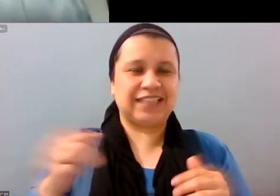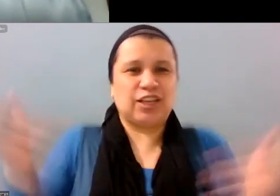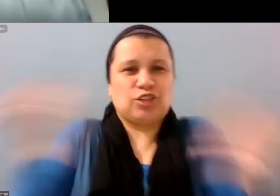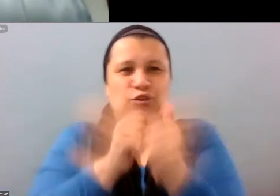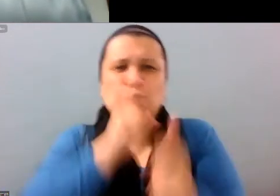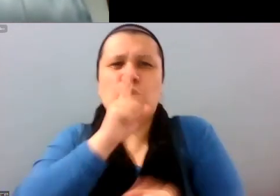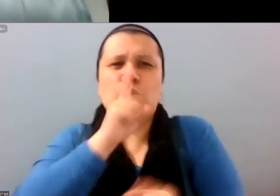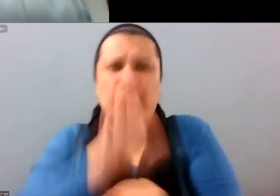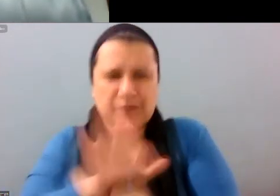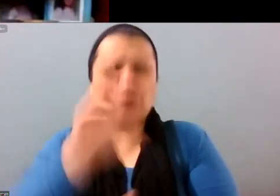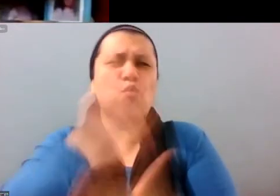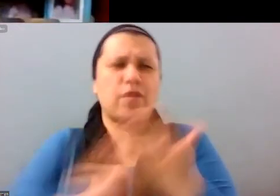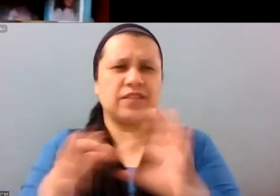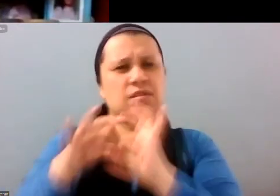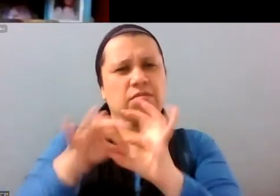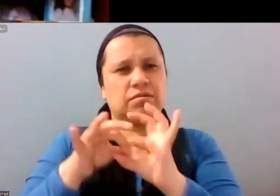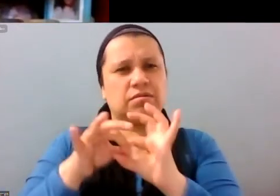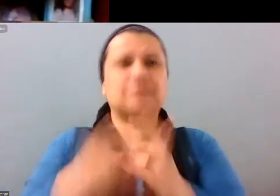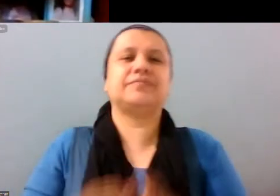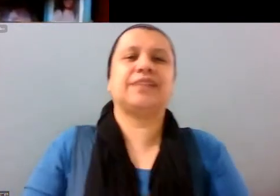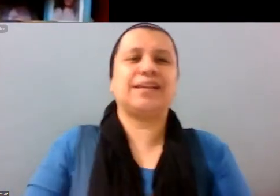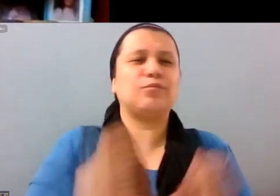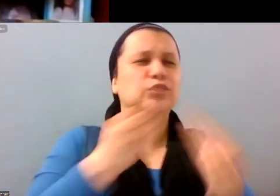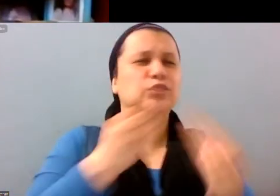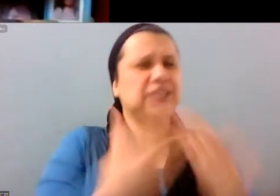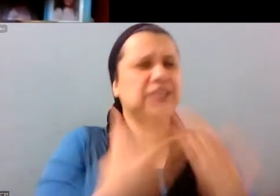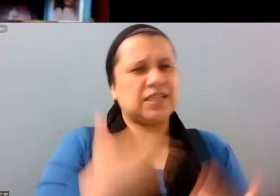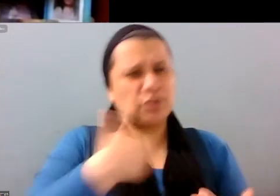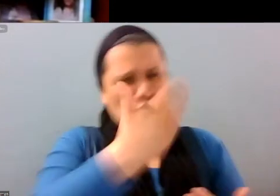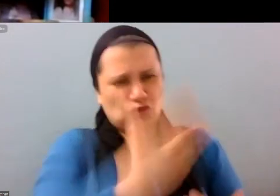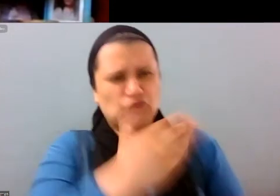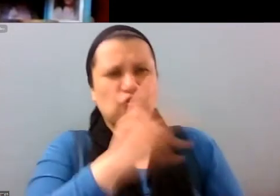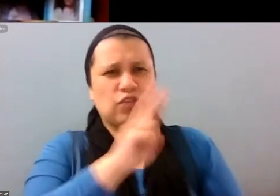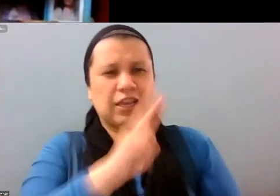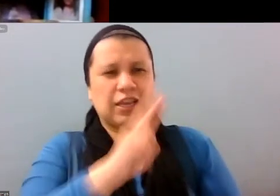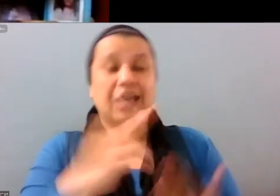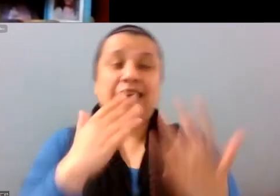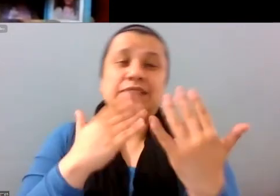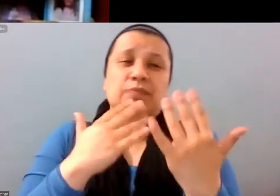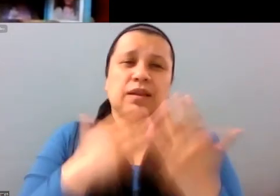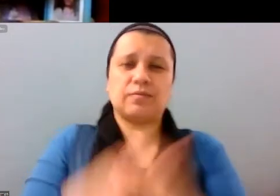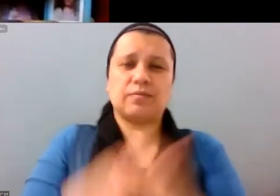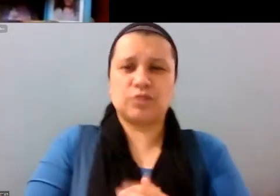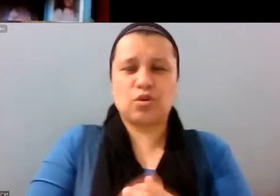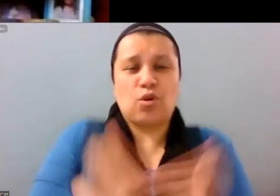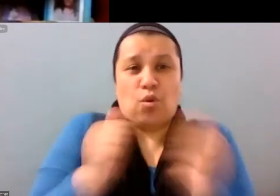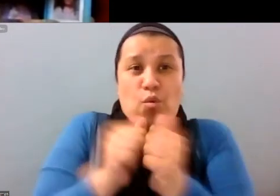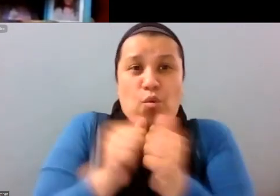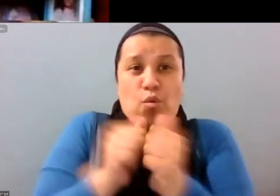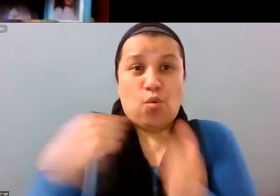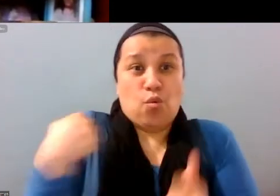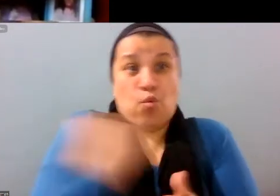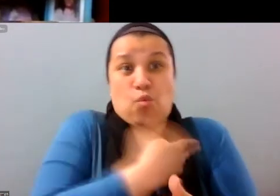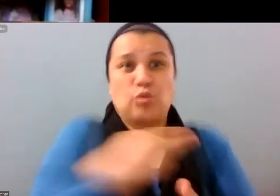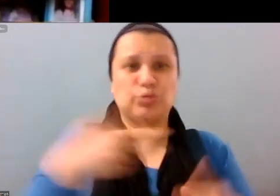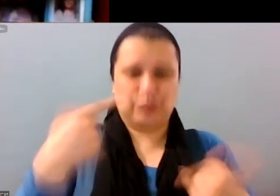muchas gracias don Rodrigo así es esperamos que juntos aquí todos los presentes tanto